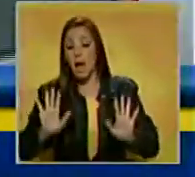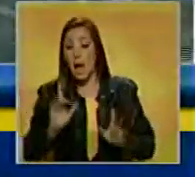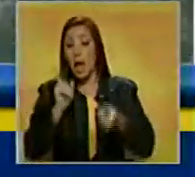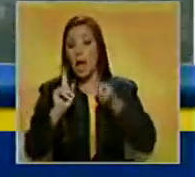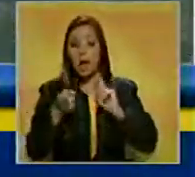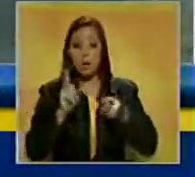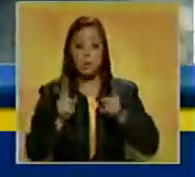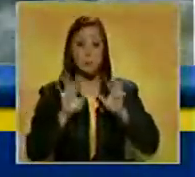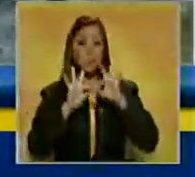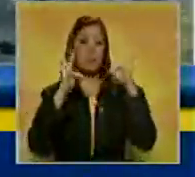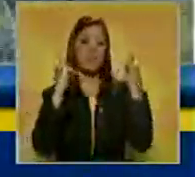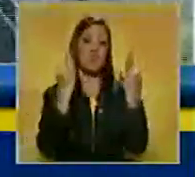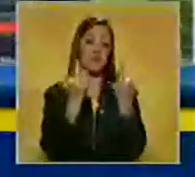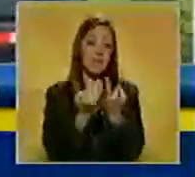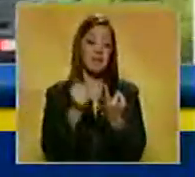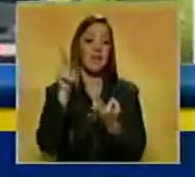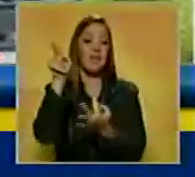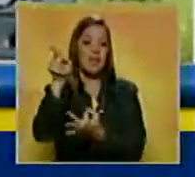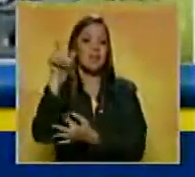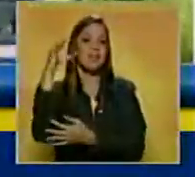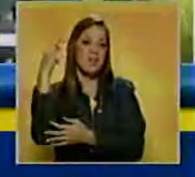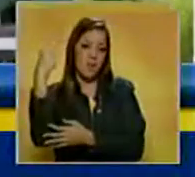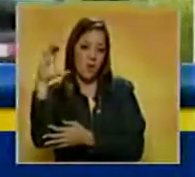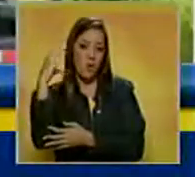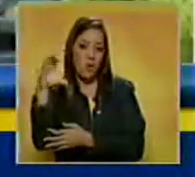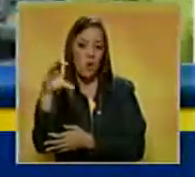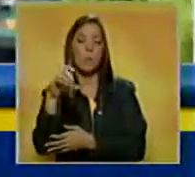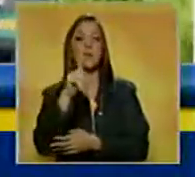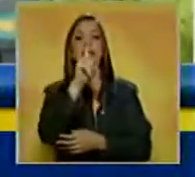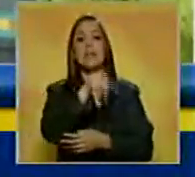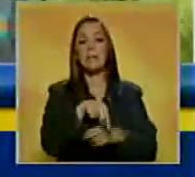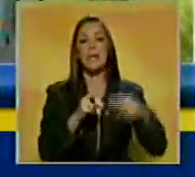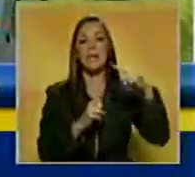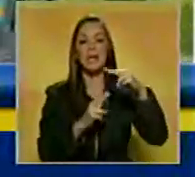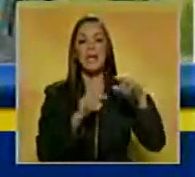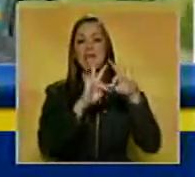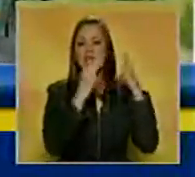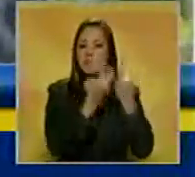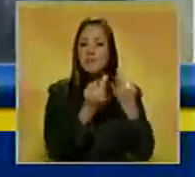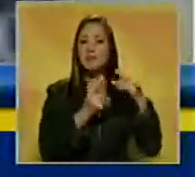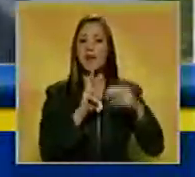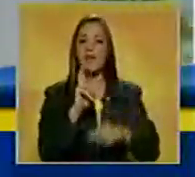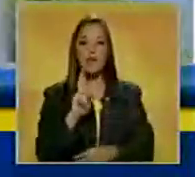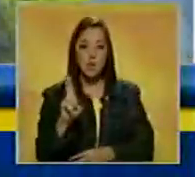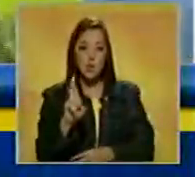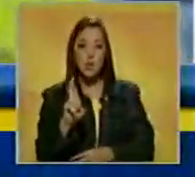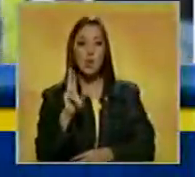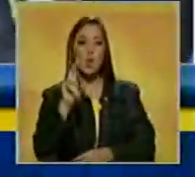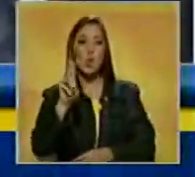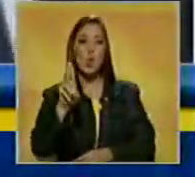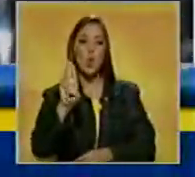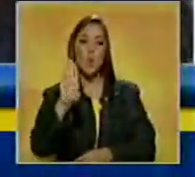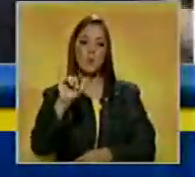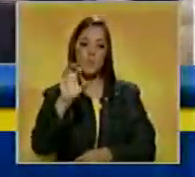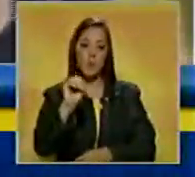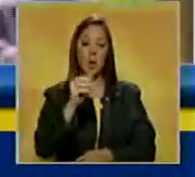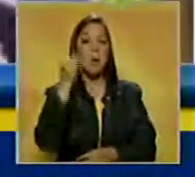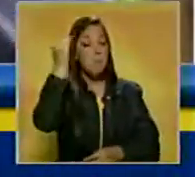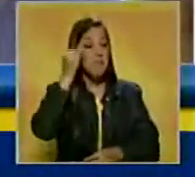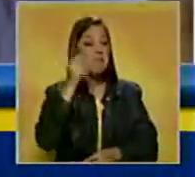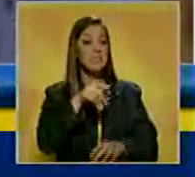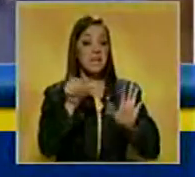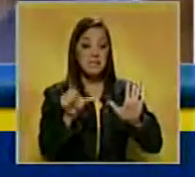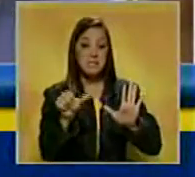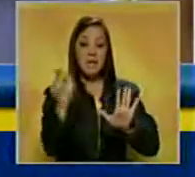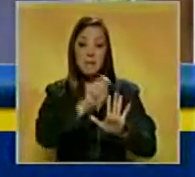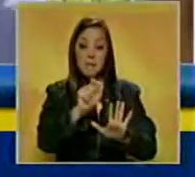de origen de Córdoba, Colombia, también habitantes de Rubio en Táchira. Dicen que se trate de personas que fueron secuestradas hace 6 meses, el mismo